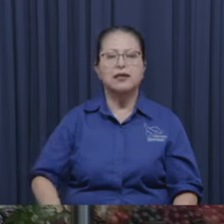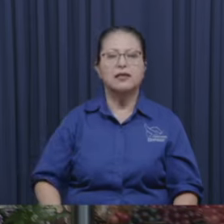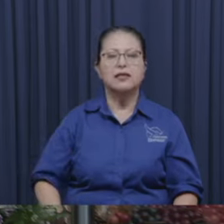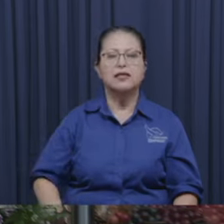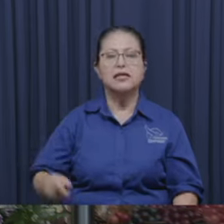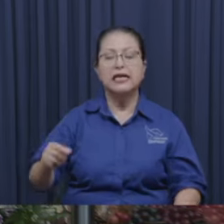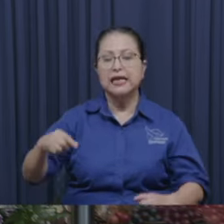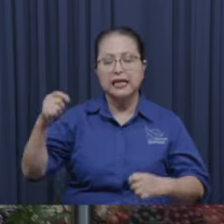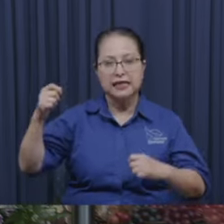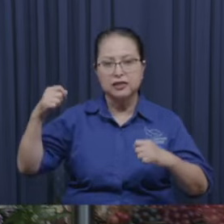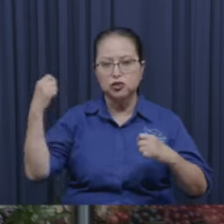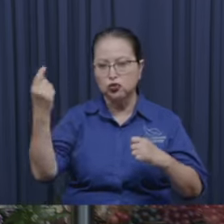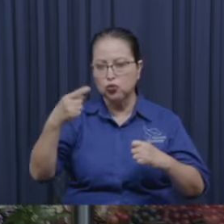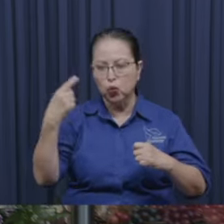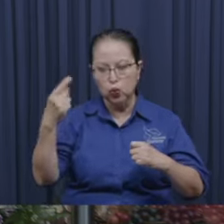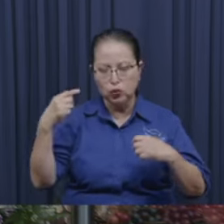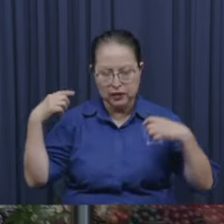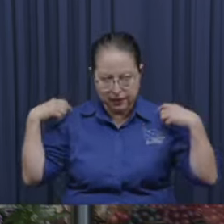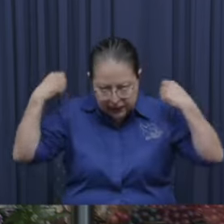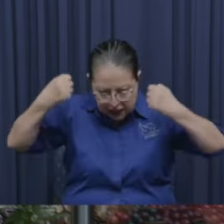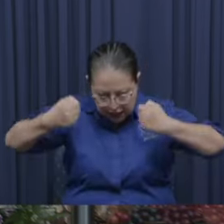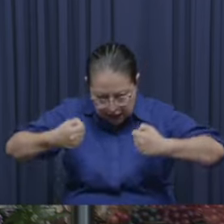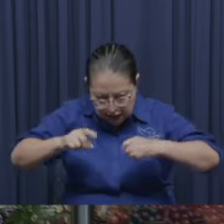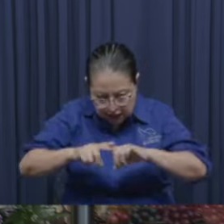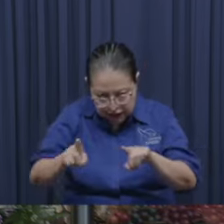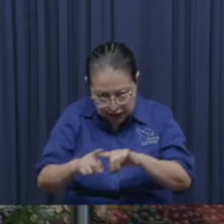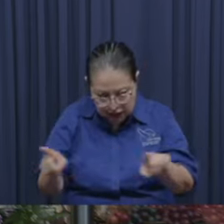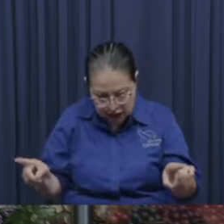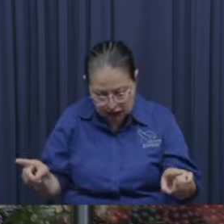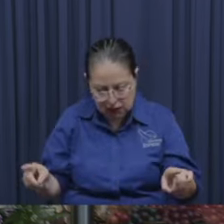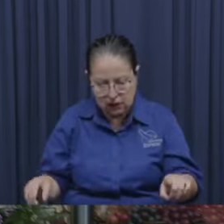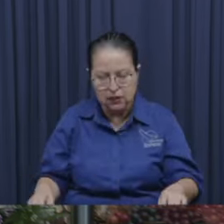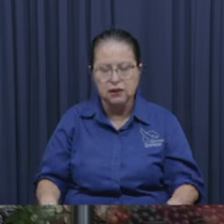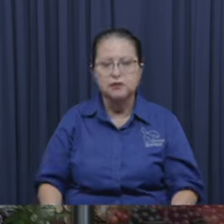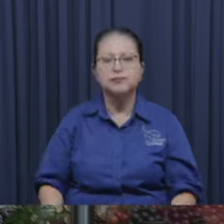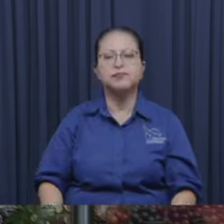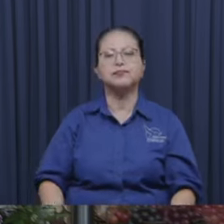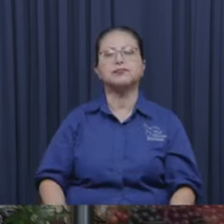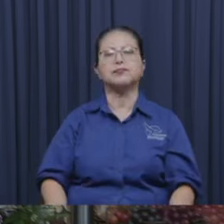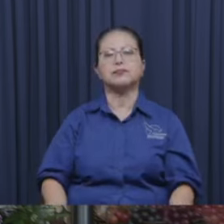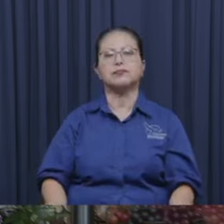mochila y después se lanzaba desde el aire iba